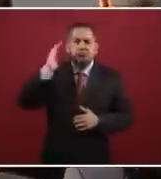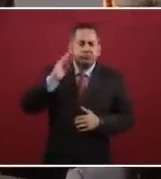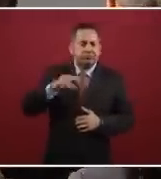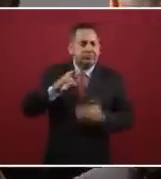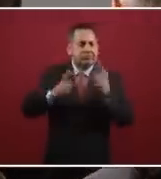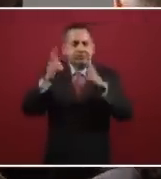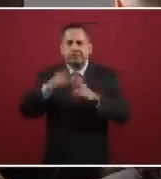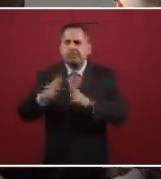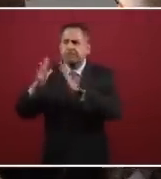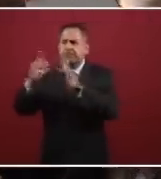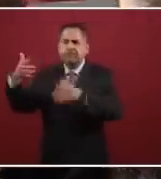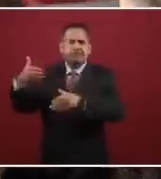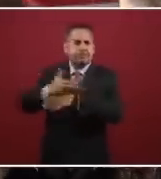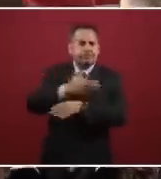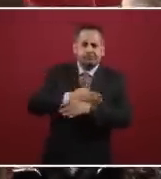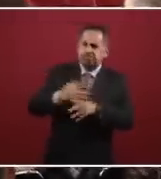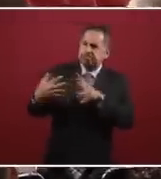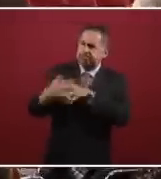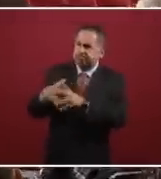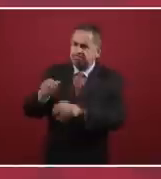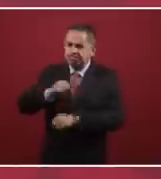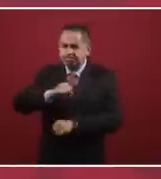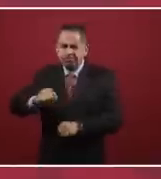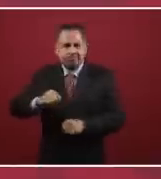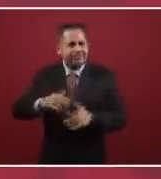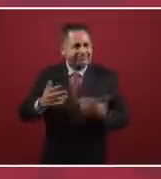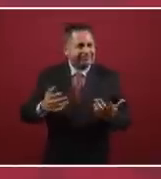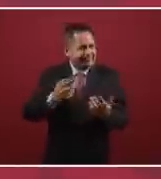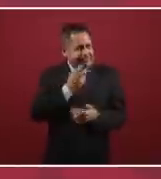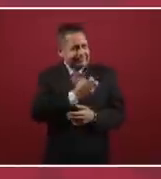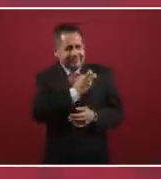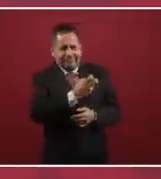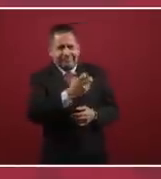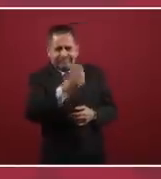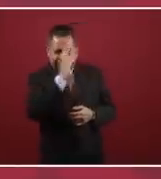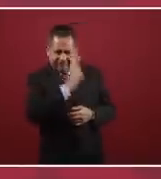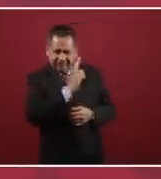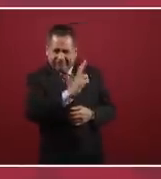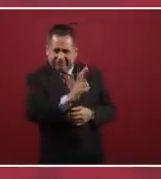la intervención. ¿Cómo no vamos a respetar eso?